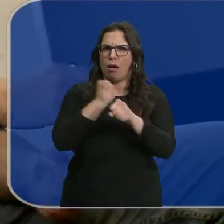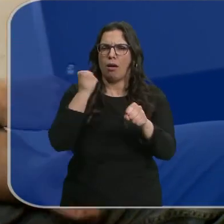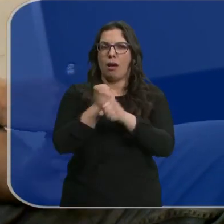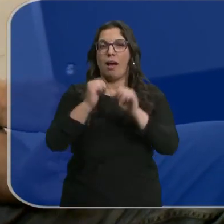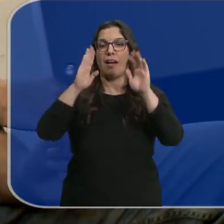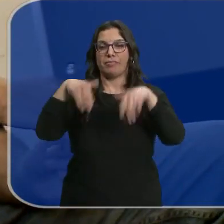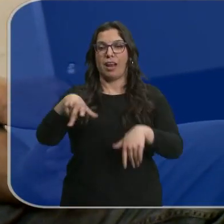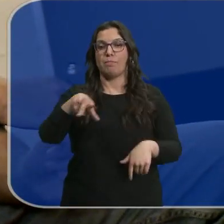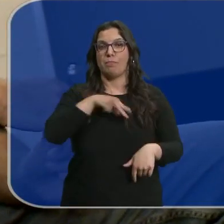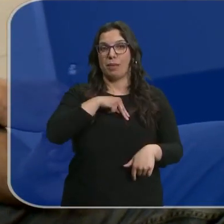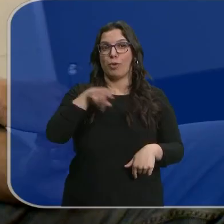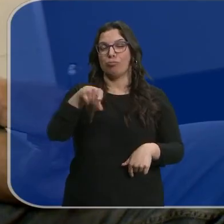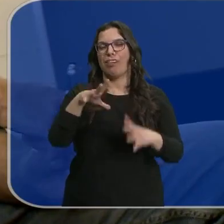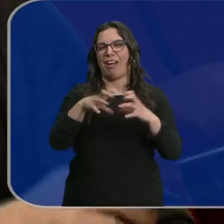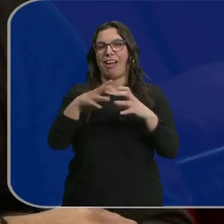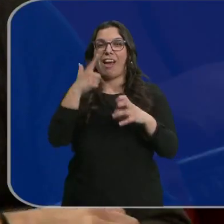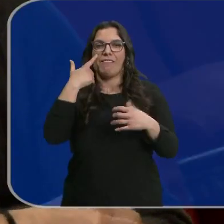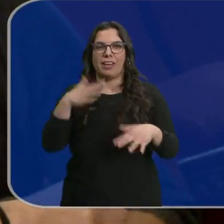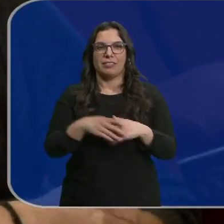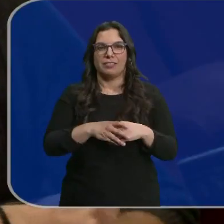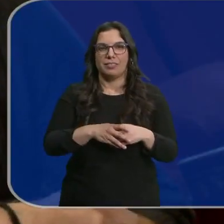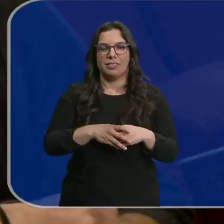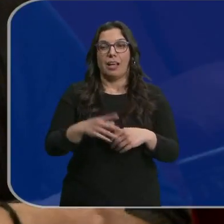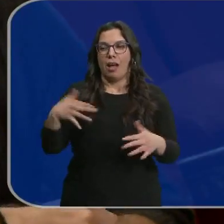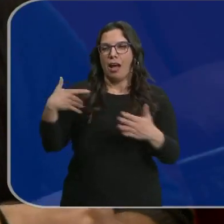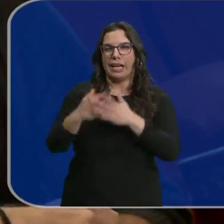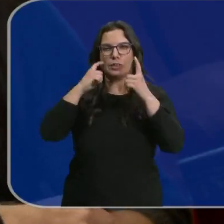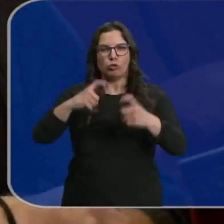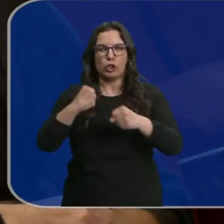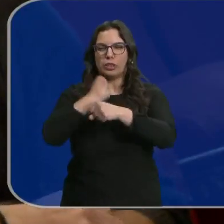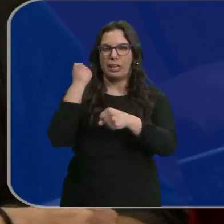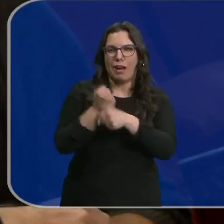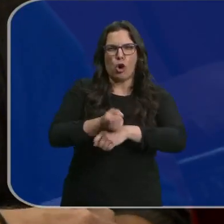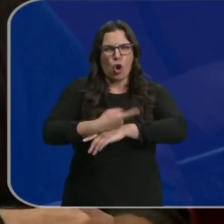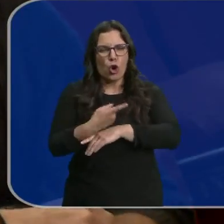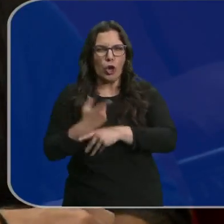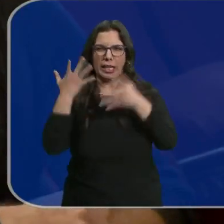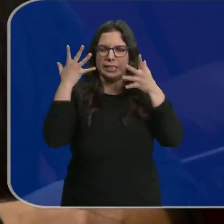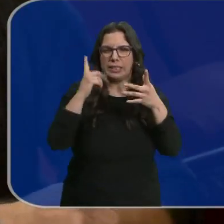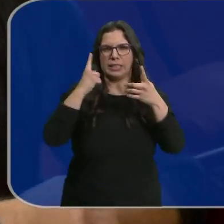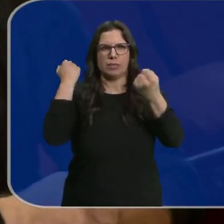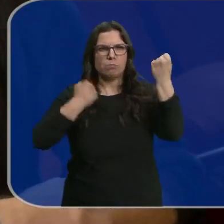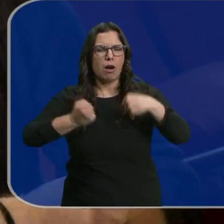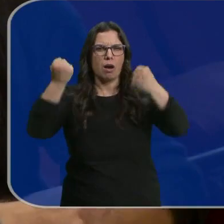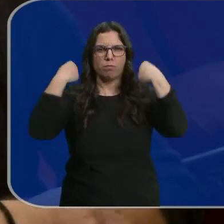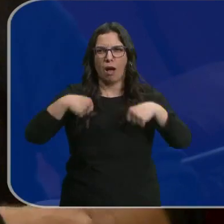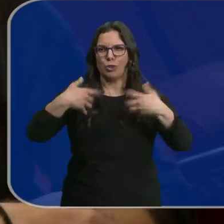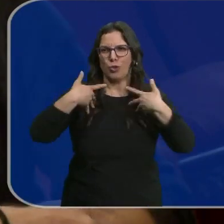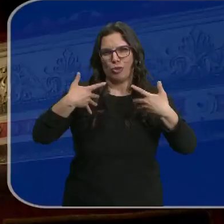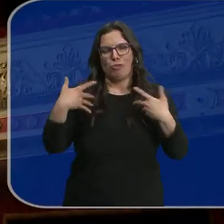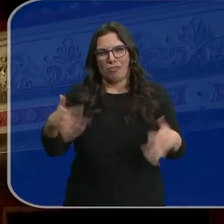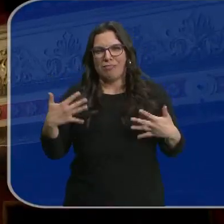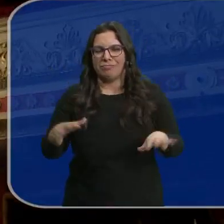los premios Max se esperan con entusiasmo. Te viene de todo el esfuerzo y de todo el trabajo y de todas las horas que le has echado, de todas las penurias.